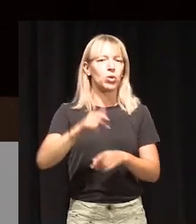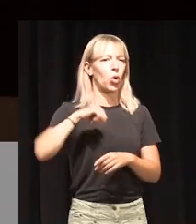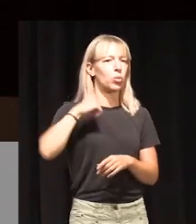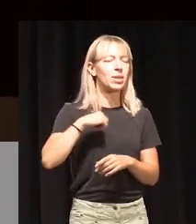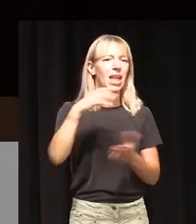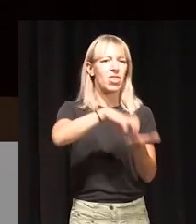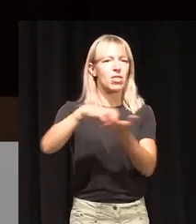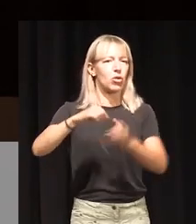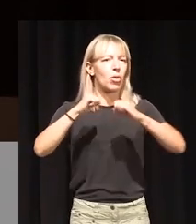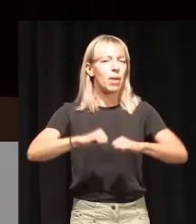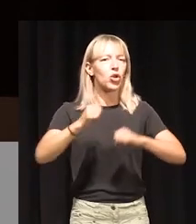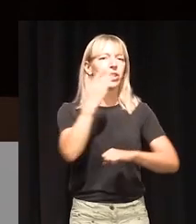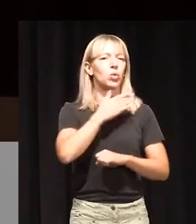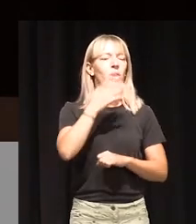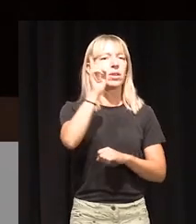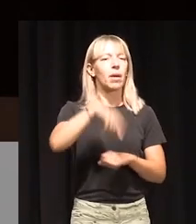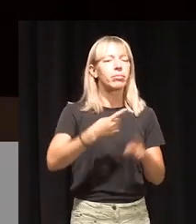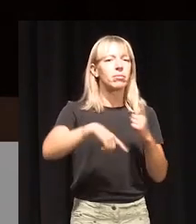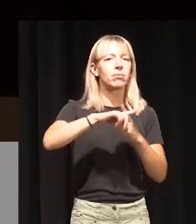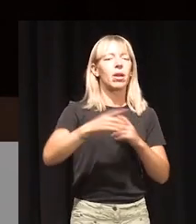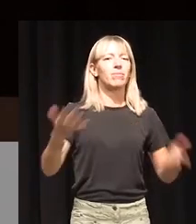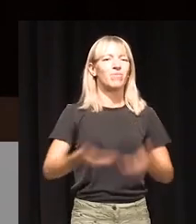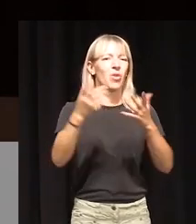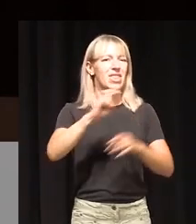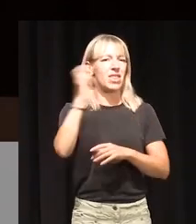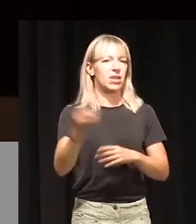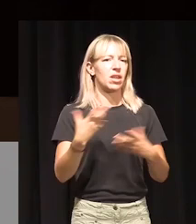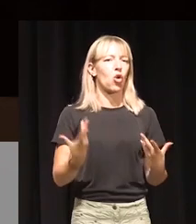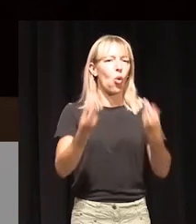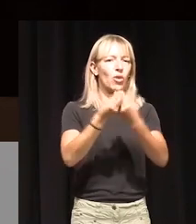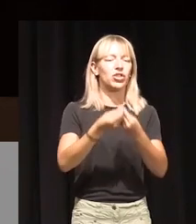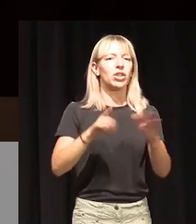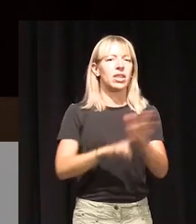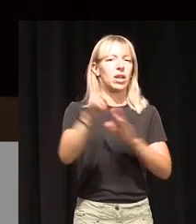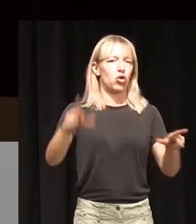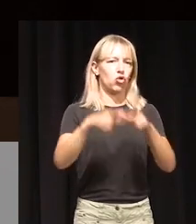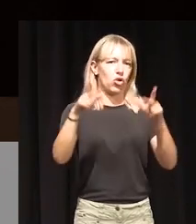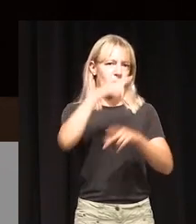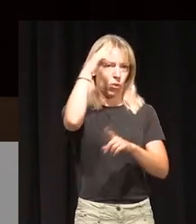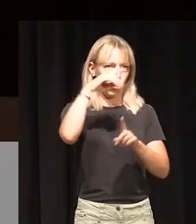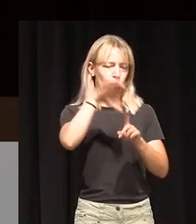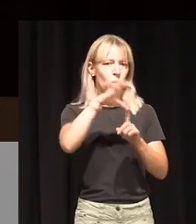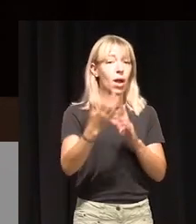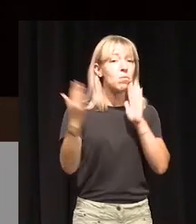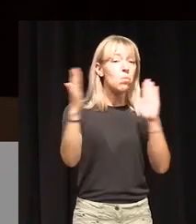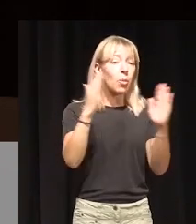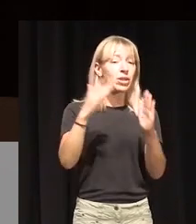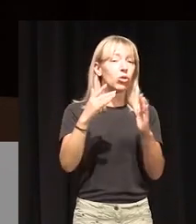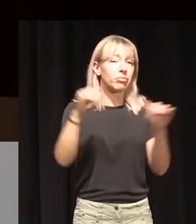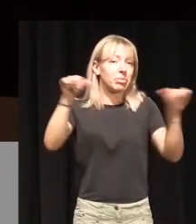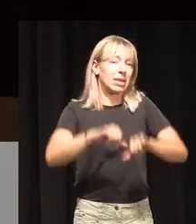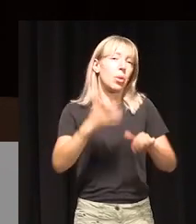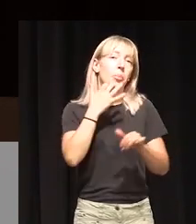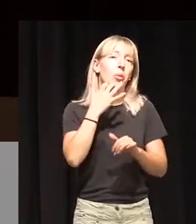de mayores, escuelas y además promueven la diversidad, la cohesión y el desarrollo social y cultural. En momentos críticos como los